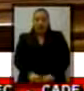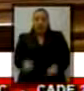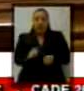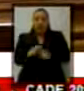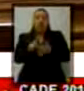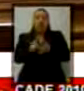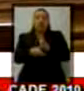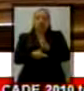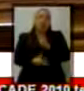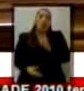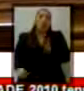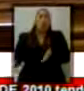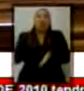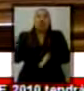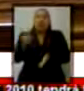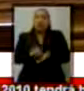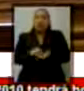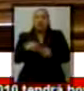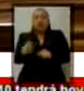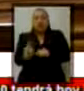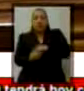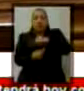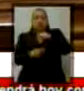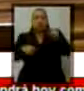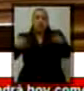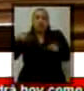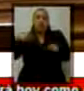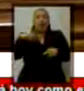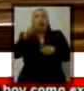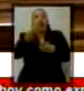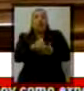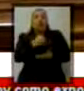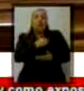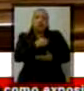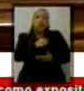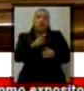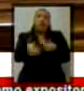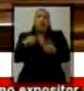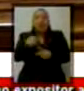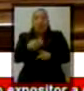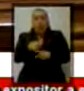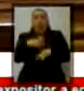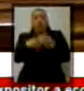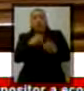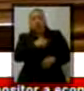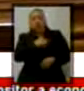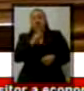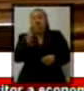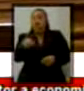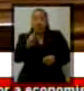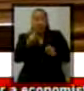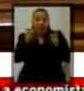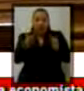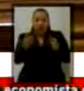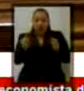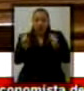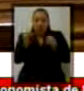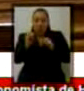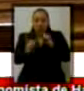a suceder la primera fase y así sucesivamente. Porque esta es una situación que si no es controlada o no es curada por